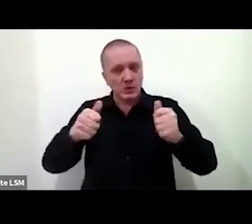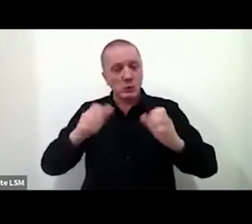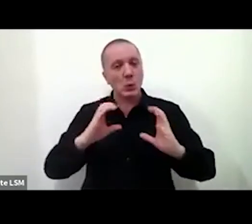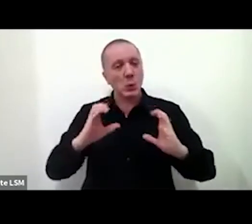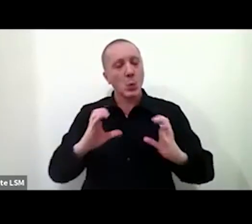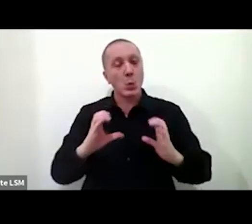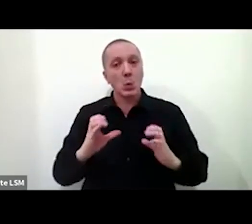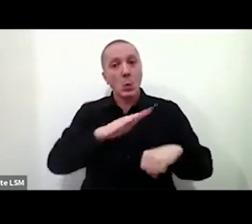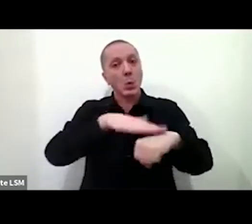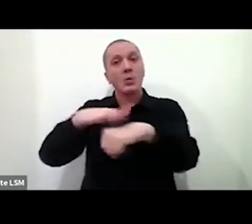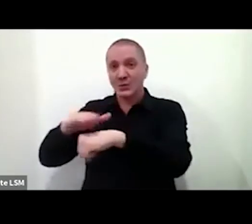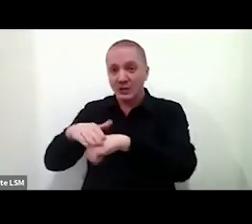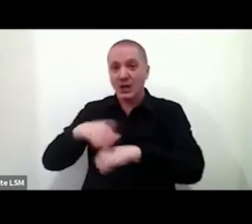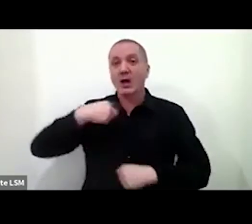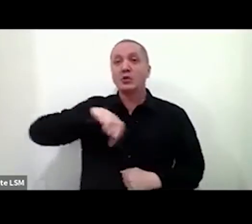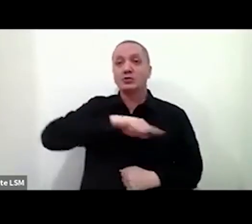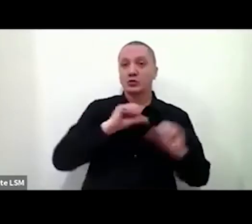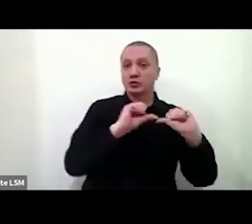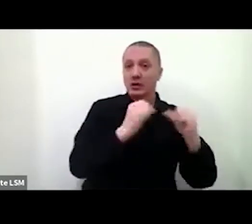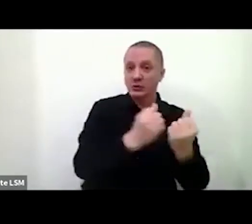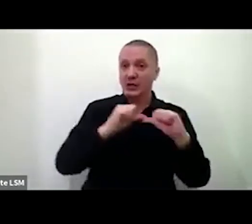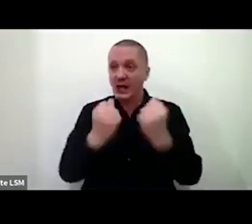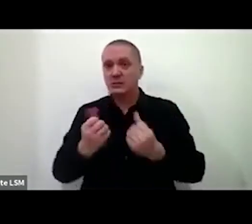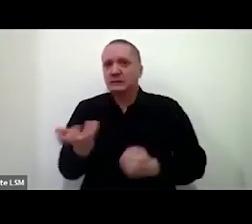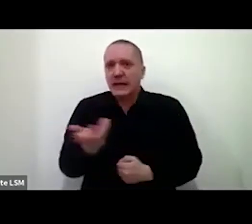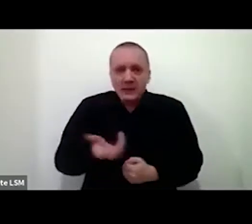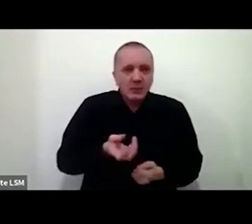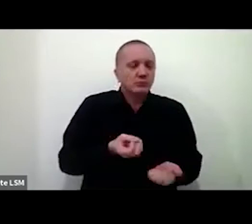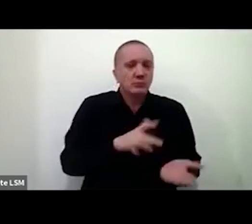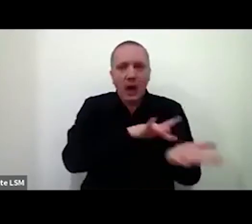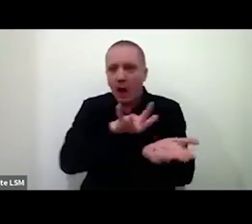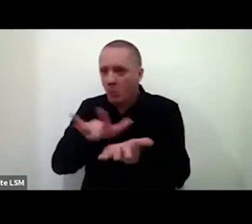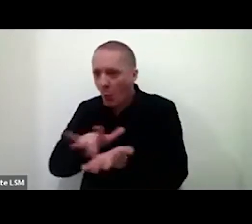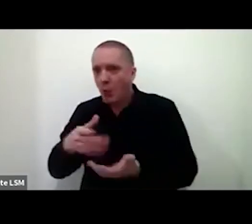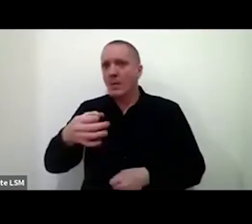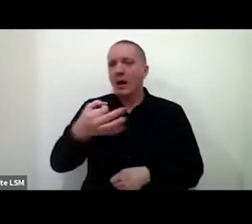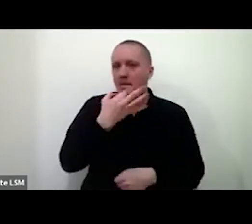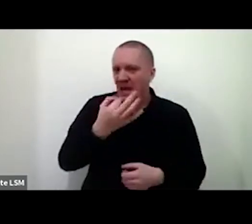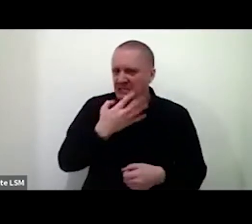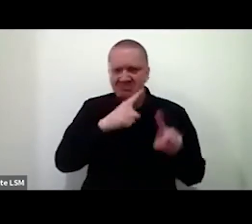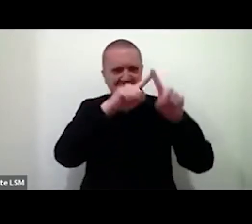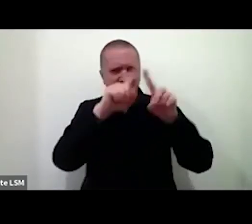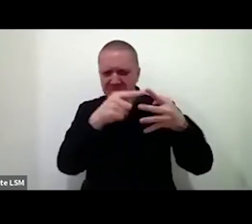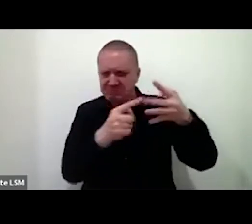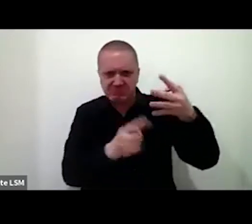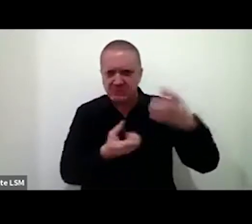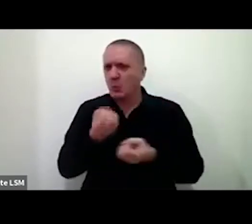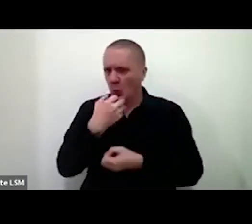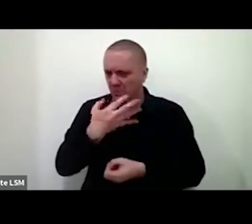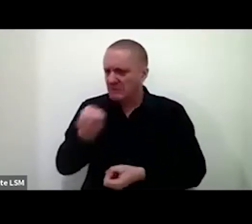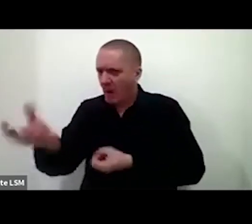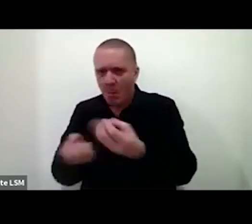todo tipo, patologías crónicas también, medicamentos de tipo antimicóticos para el asma, tiroides, VIH,